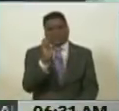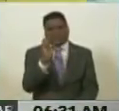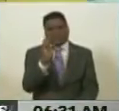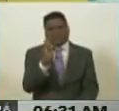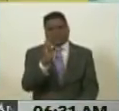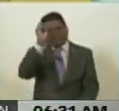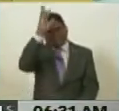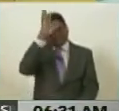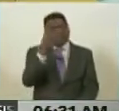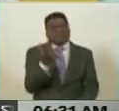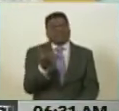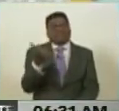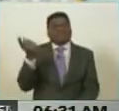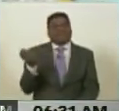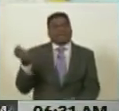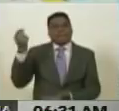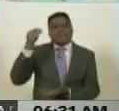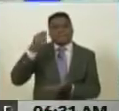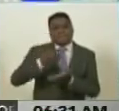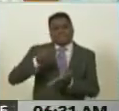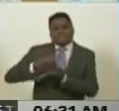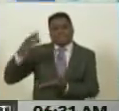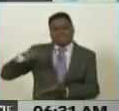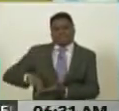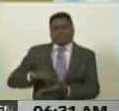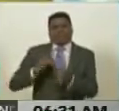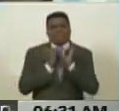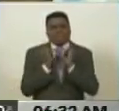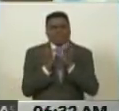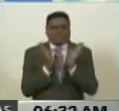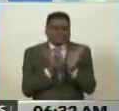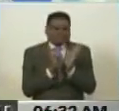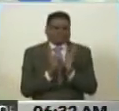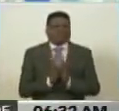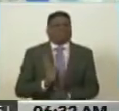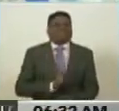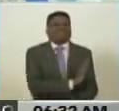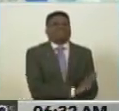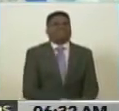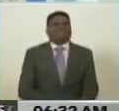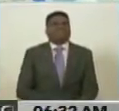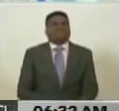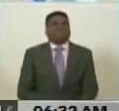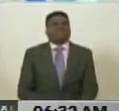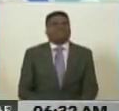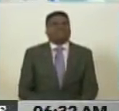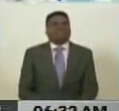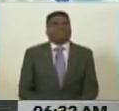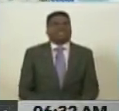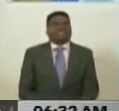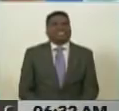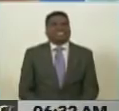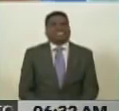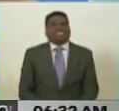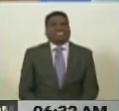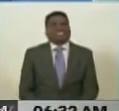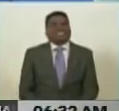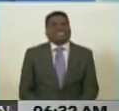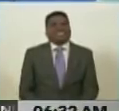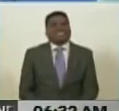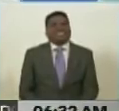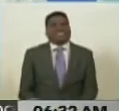Hernán. Fíjese usted, señor ministro, lo siguiente. Apenas el presidente anuncia el aumento salarial, esta nota es primera